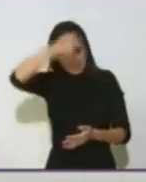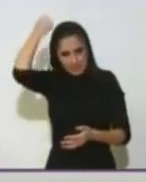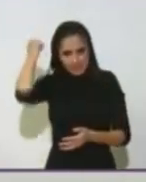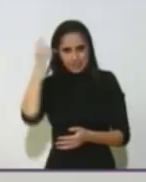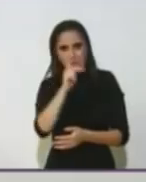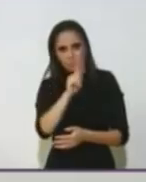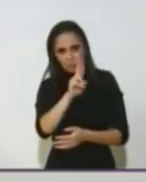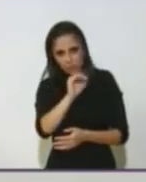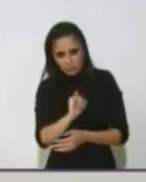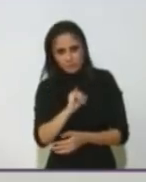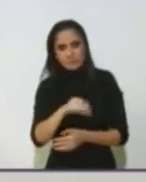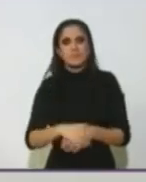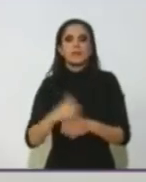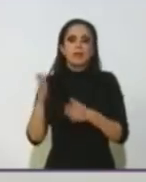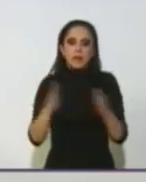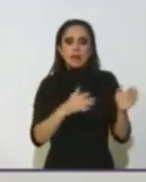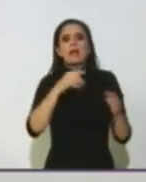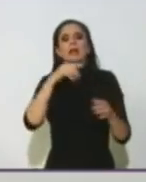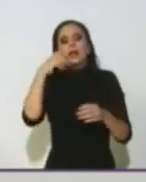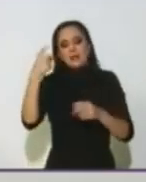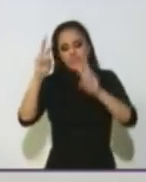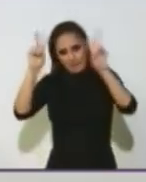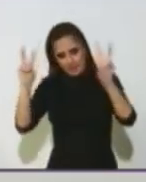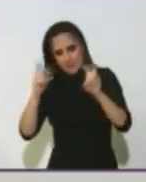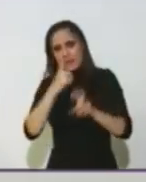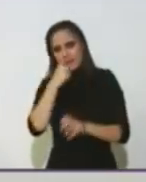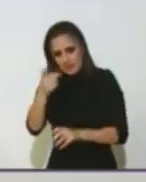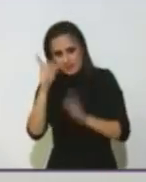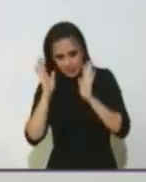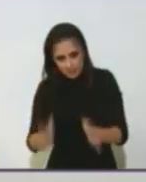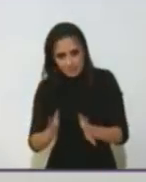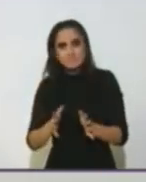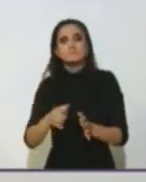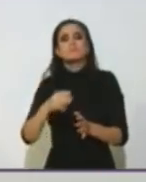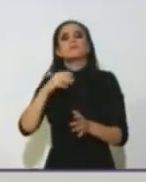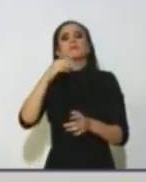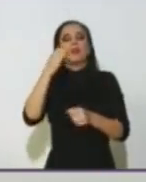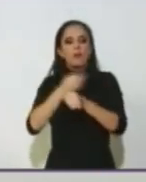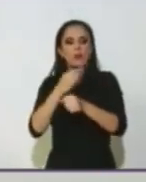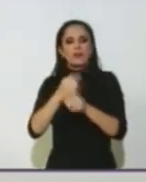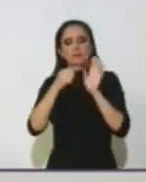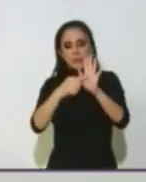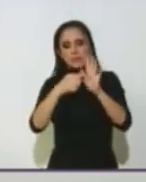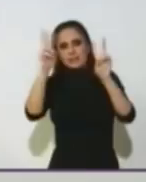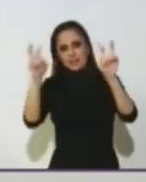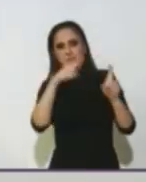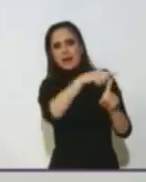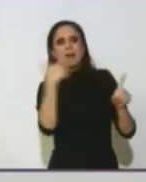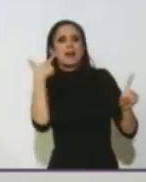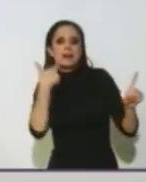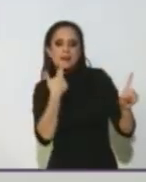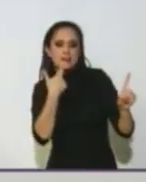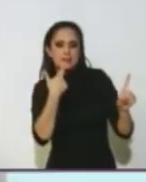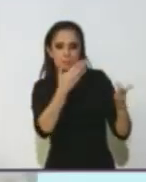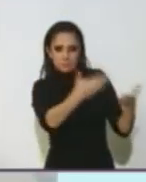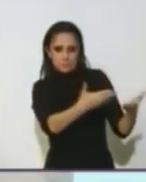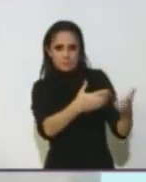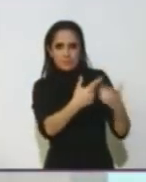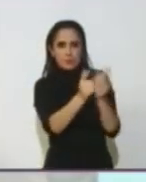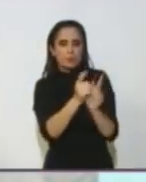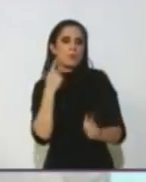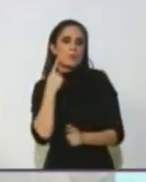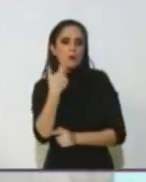turno insisto urbanismo y sustentabilidad un minuto es la presentación del tema marco rascón partido humanista